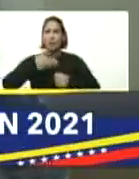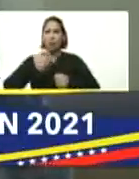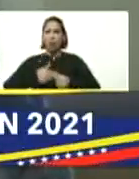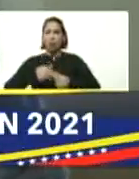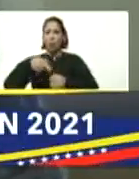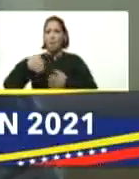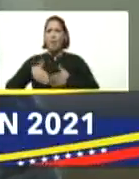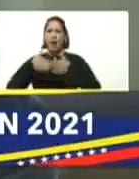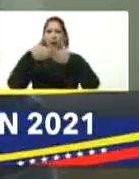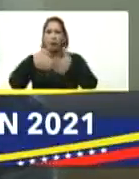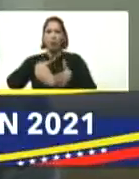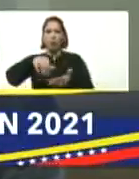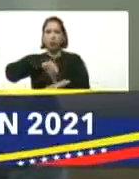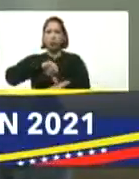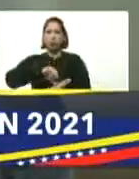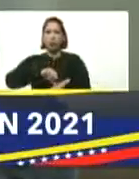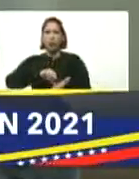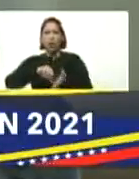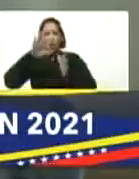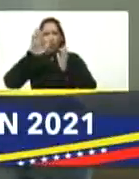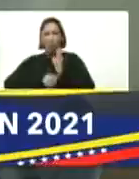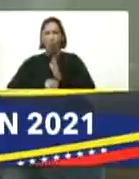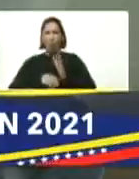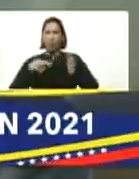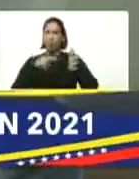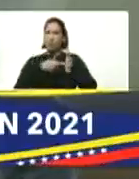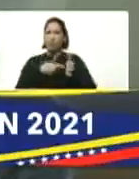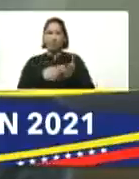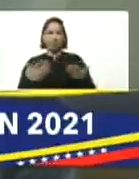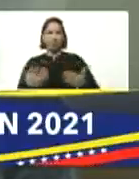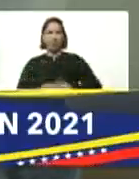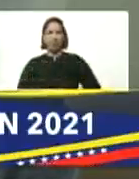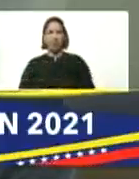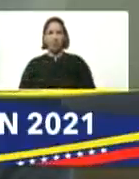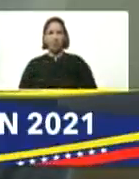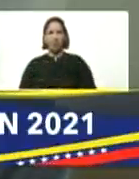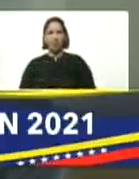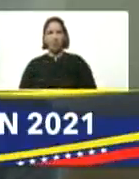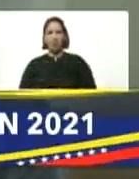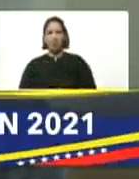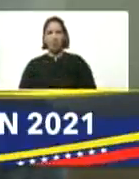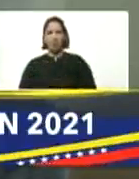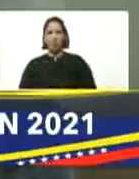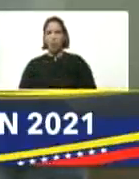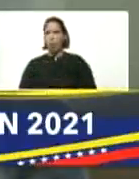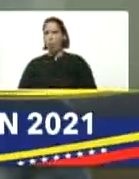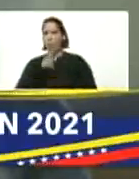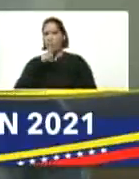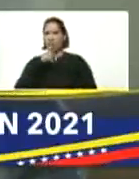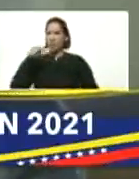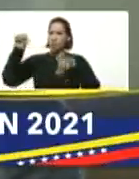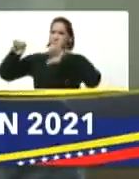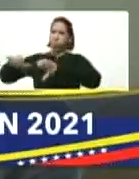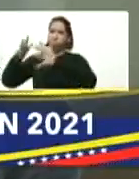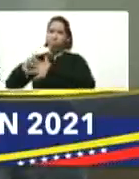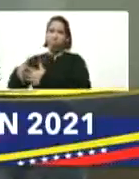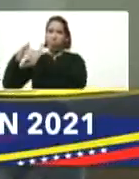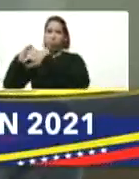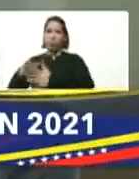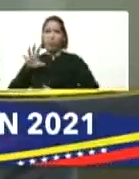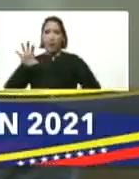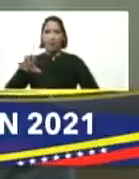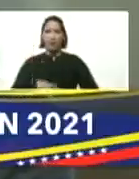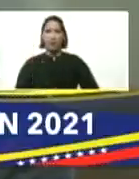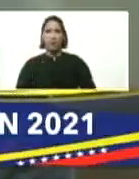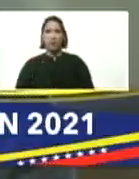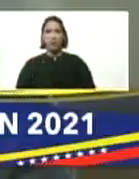se roban el petróleo de Siria. Pues son unos rateros chimbos. Verdaderamente la decadencia de ese país es tremendo. Y entonces no se trata